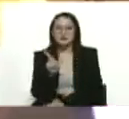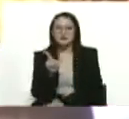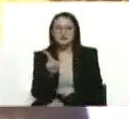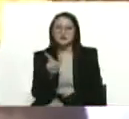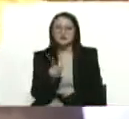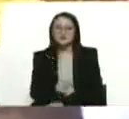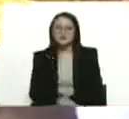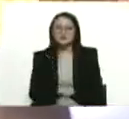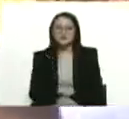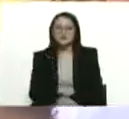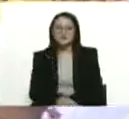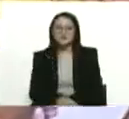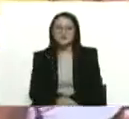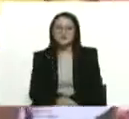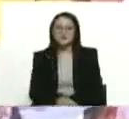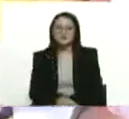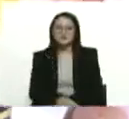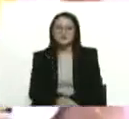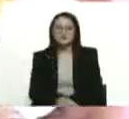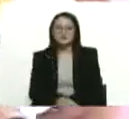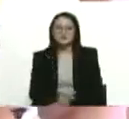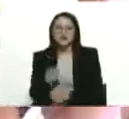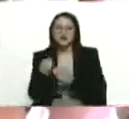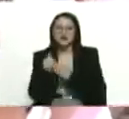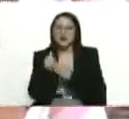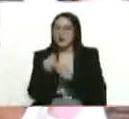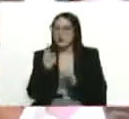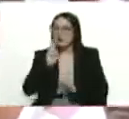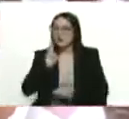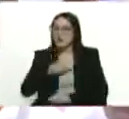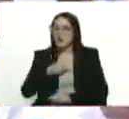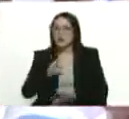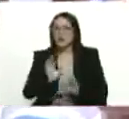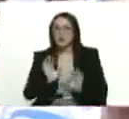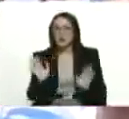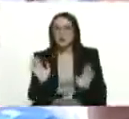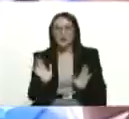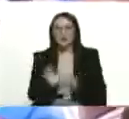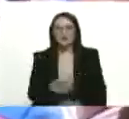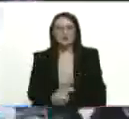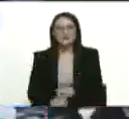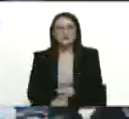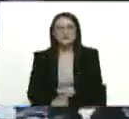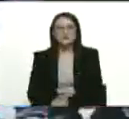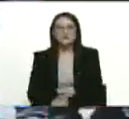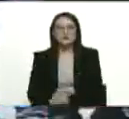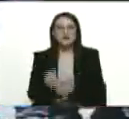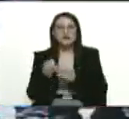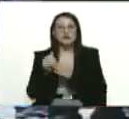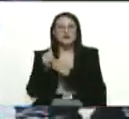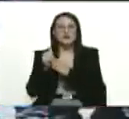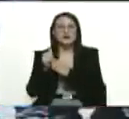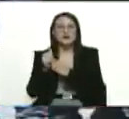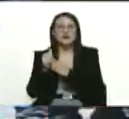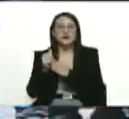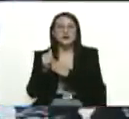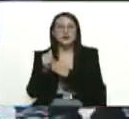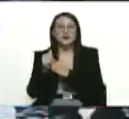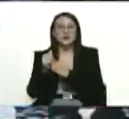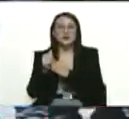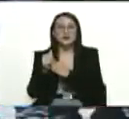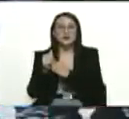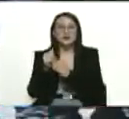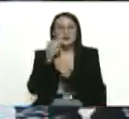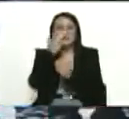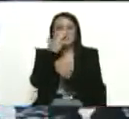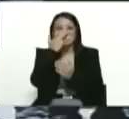liderazgo reconocido, un liderazgo auténtico, un liderazgo que está ahí